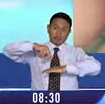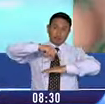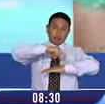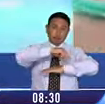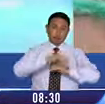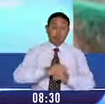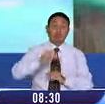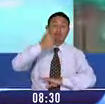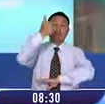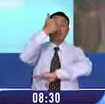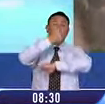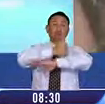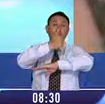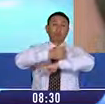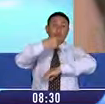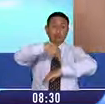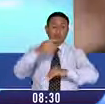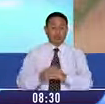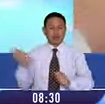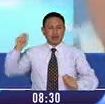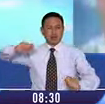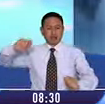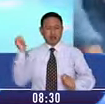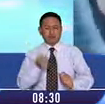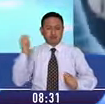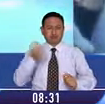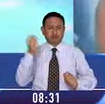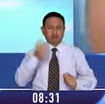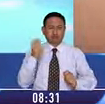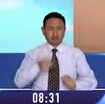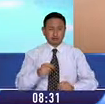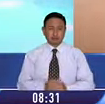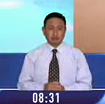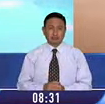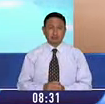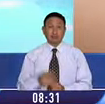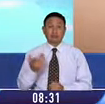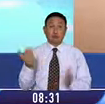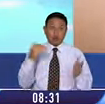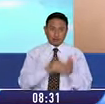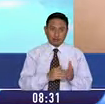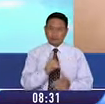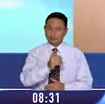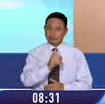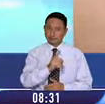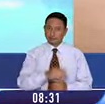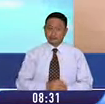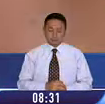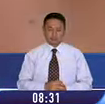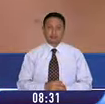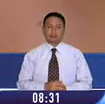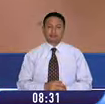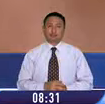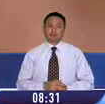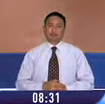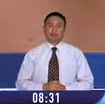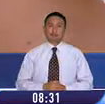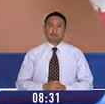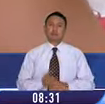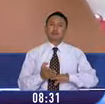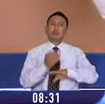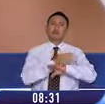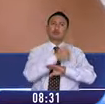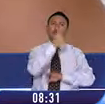en la plaza de la localidad los bañaron, ortigaron y latigaron para que no vuelvan a sus andanzas. Hace un mes creo